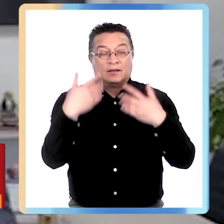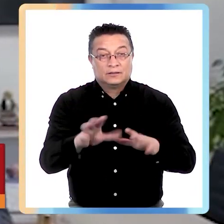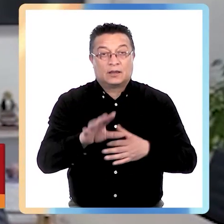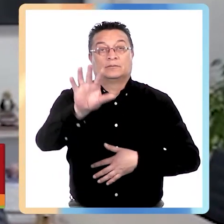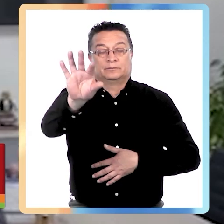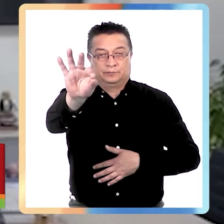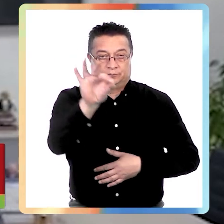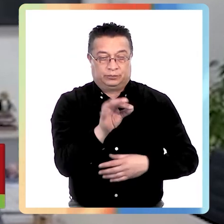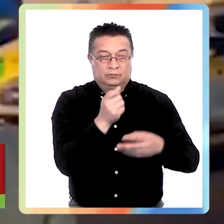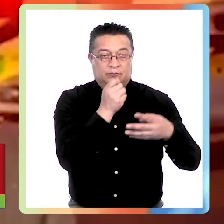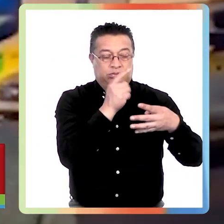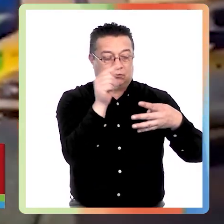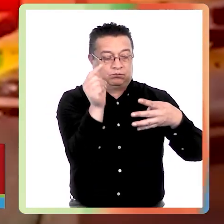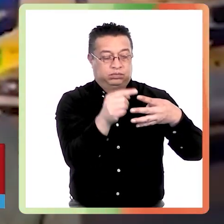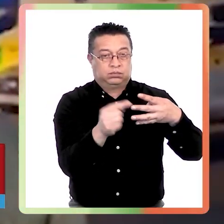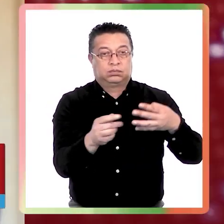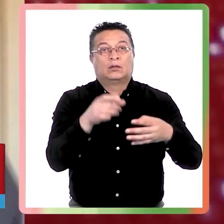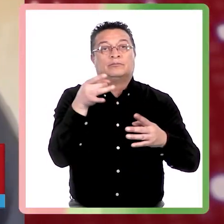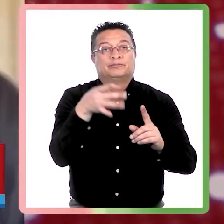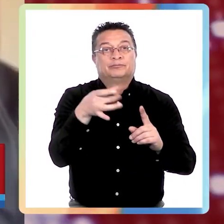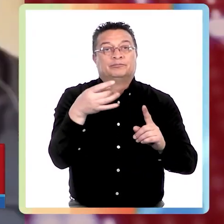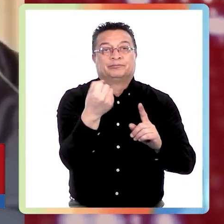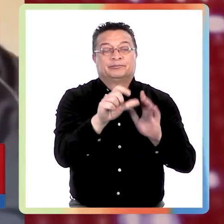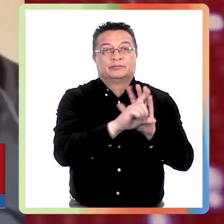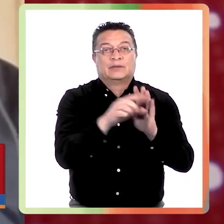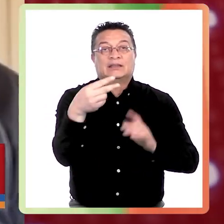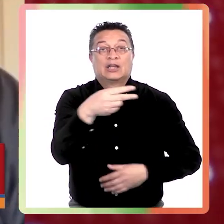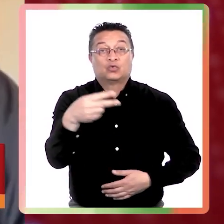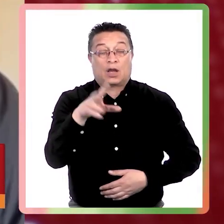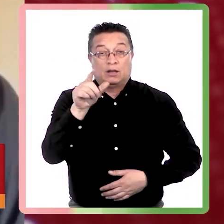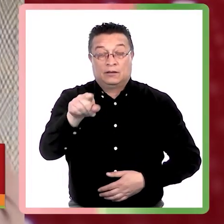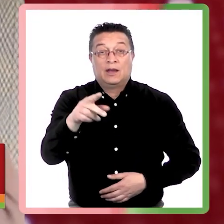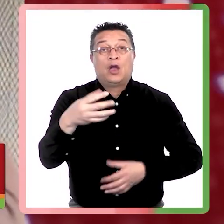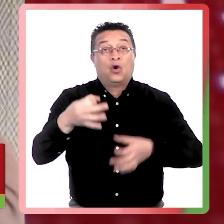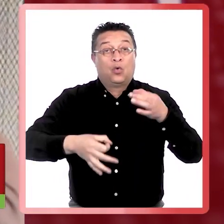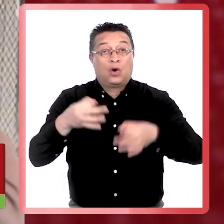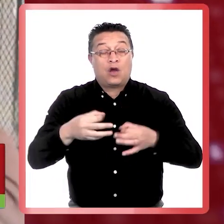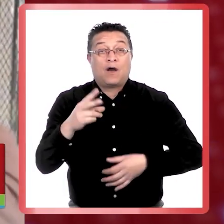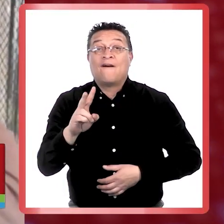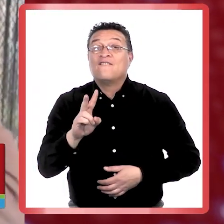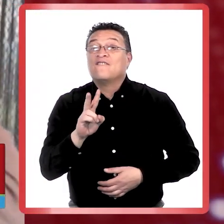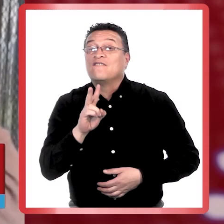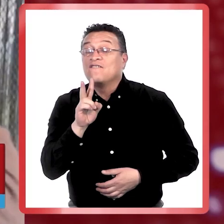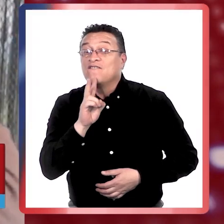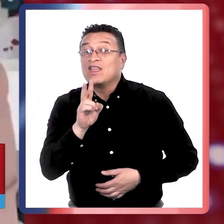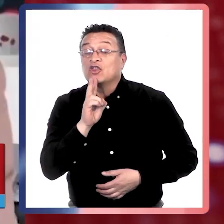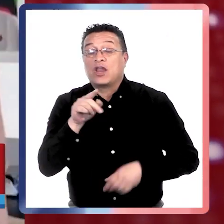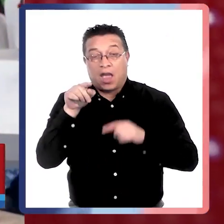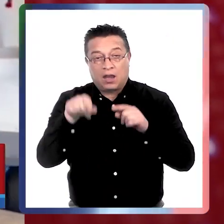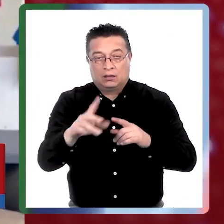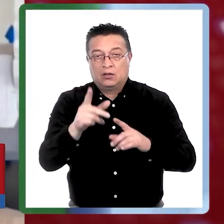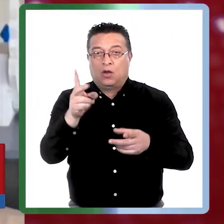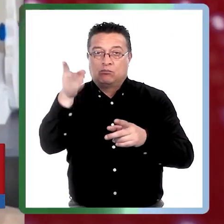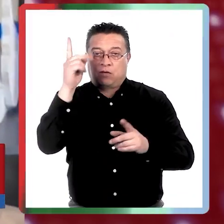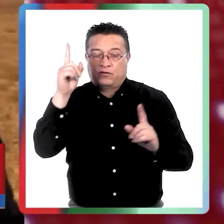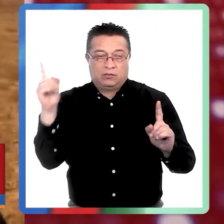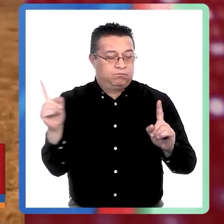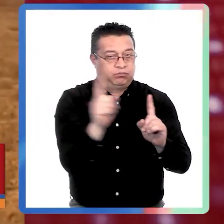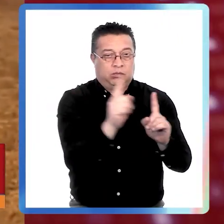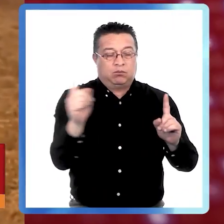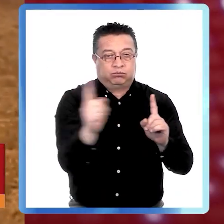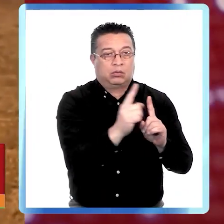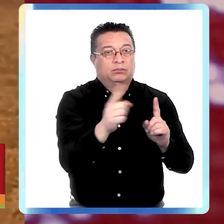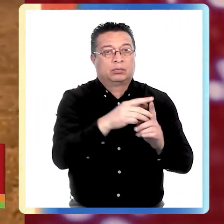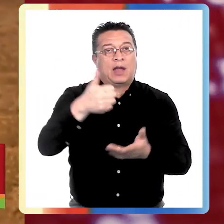Tras ser formalizado por eventuales delitos sexuales, el Juzgado de Garantía de Victoria decretó arraigo nacional y prohibición de acercarse